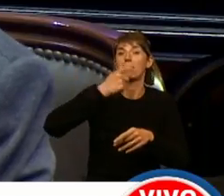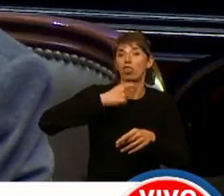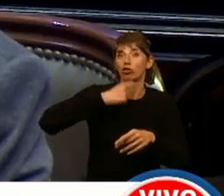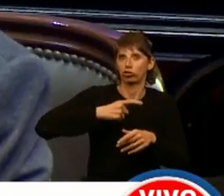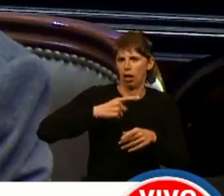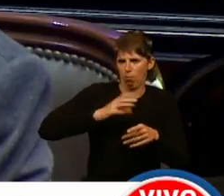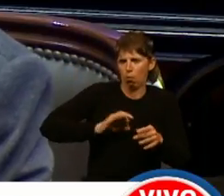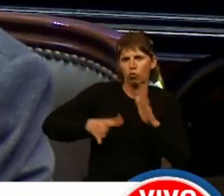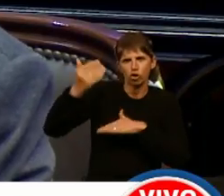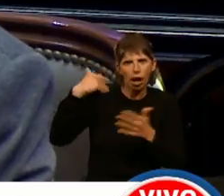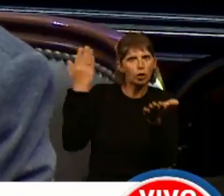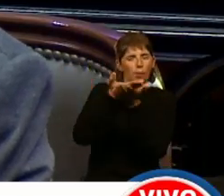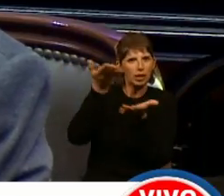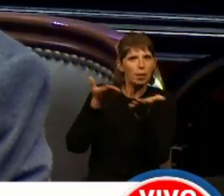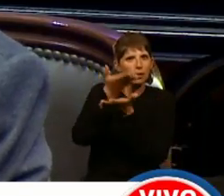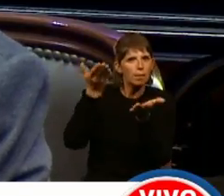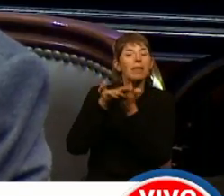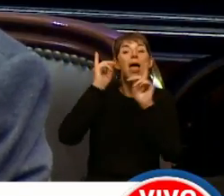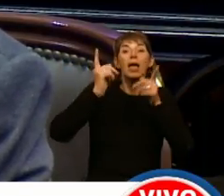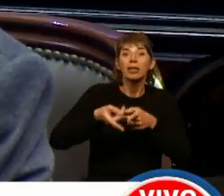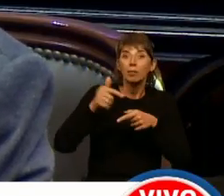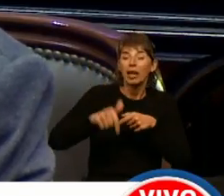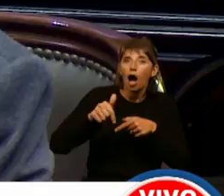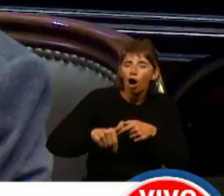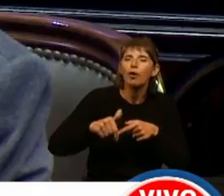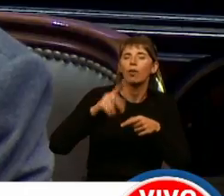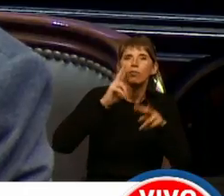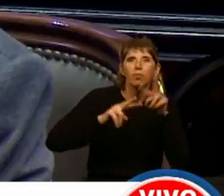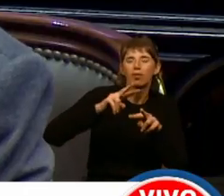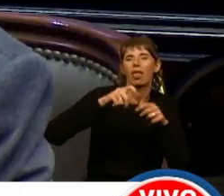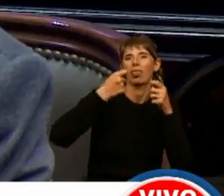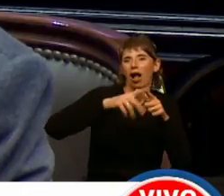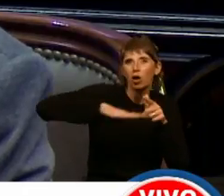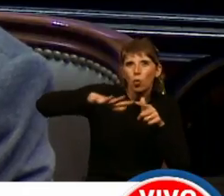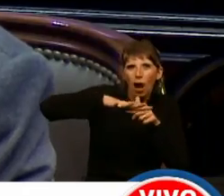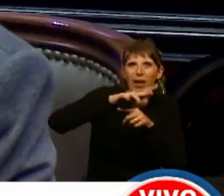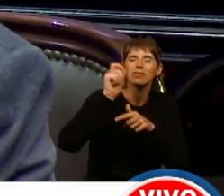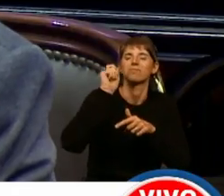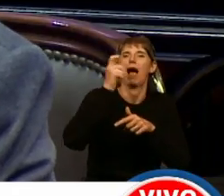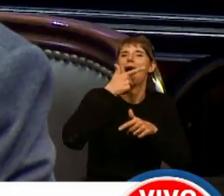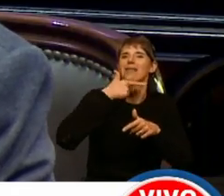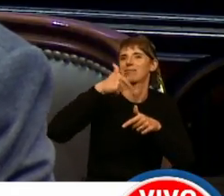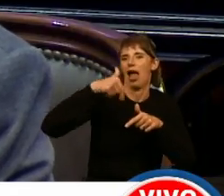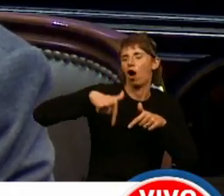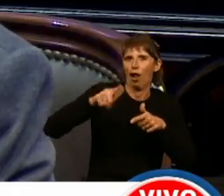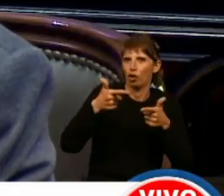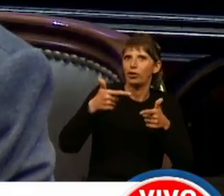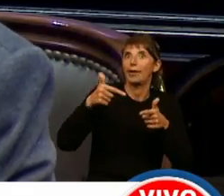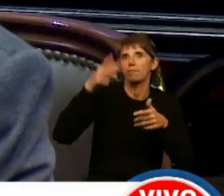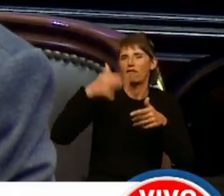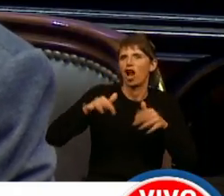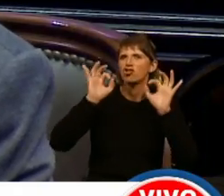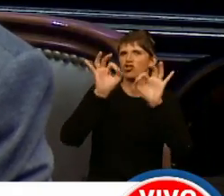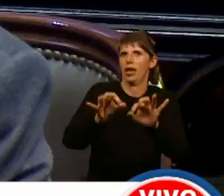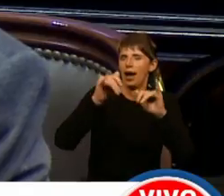través del fomento a la inversión el abastecimiento de zonas que no tienen una buena dotación de energía recordemos que